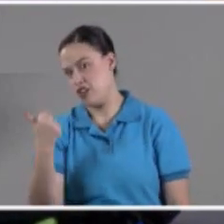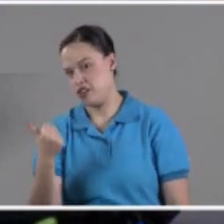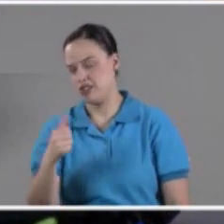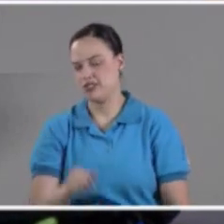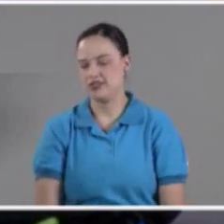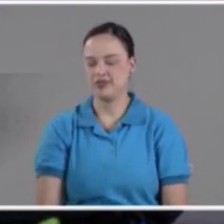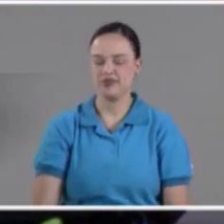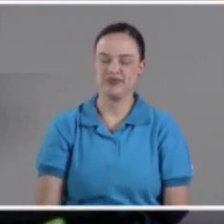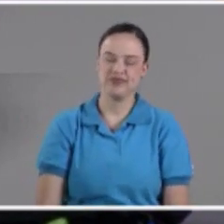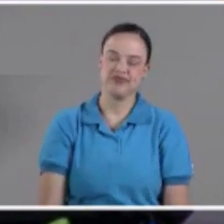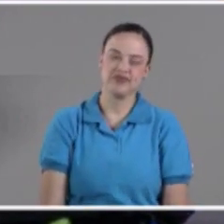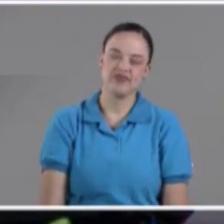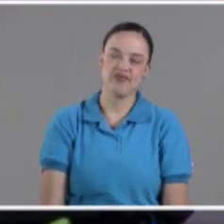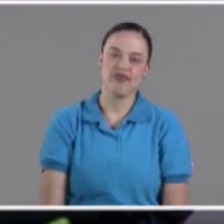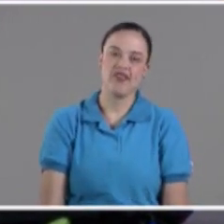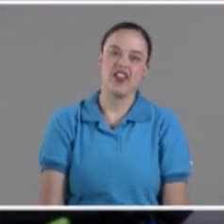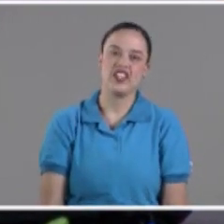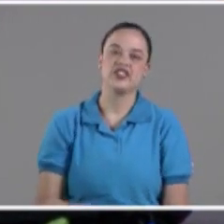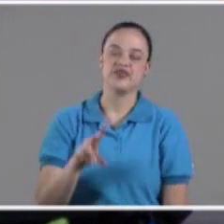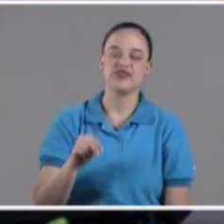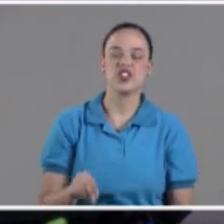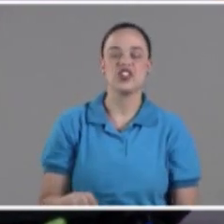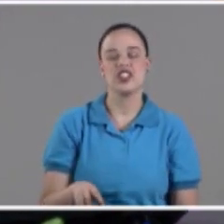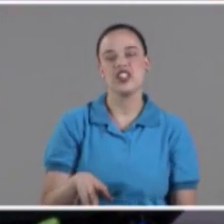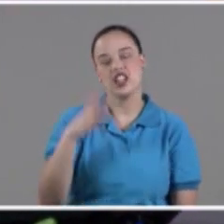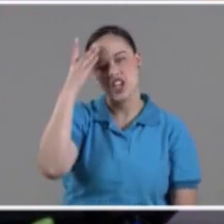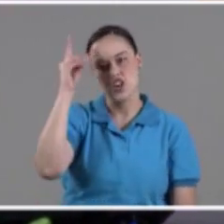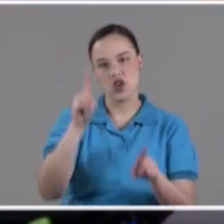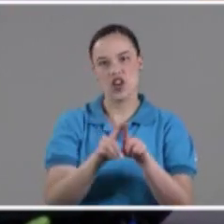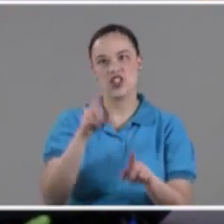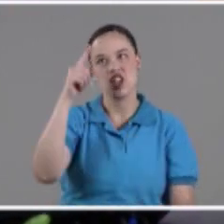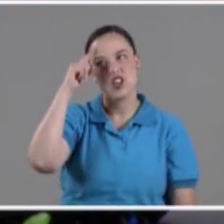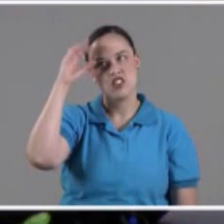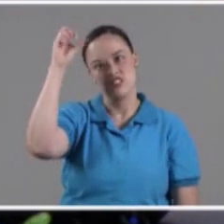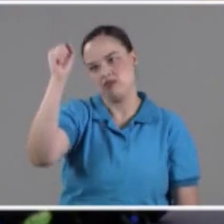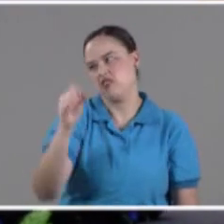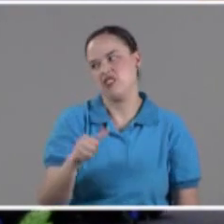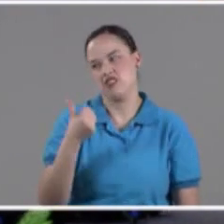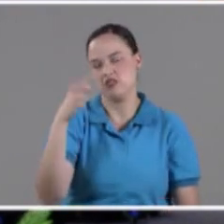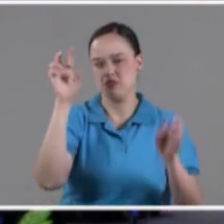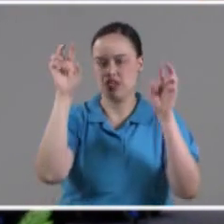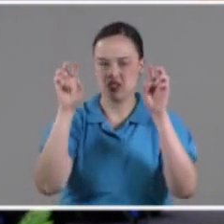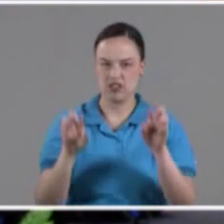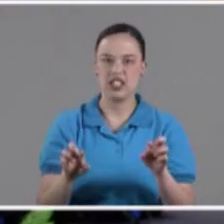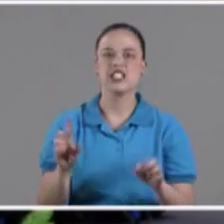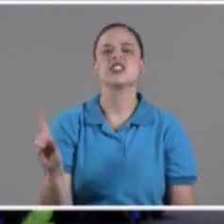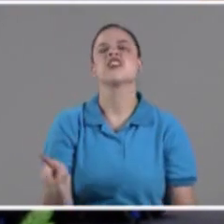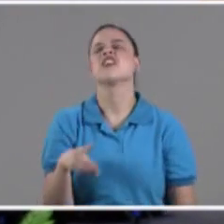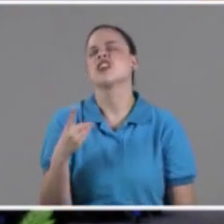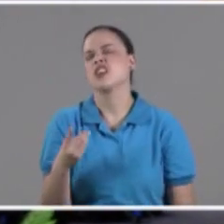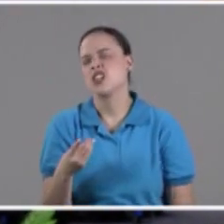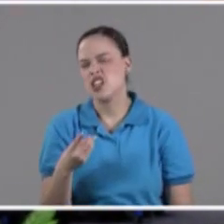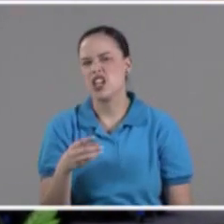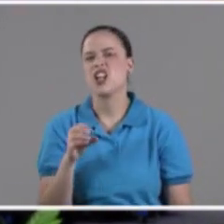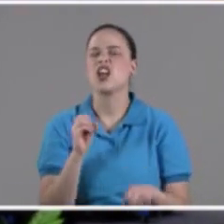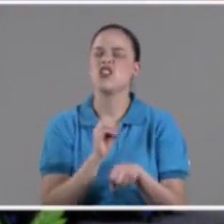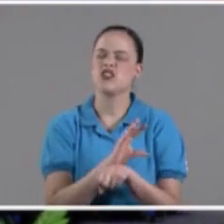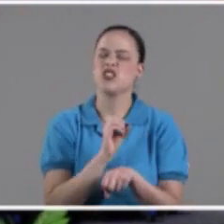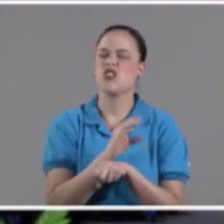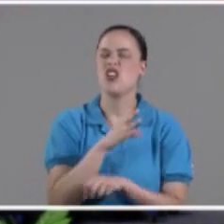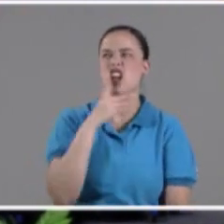según su propio concepto pero Y quién le va a pedir consejo A quién a quién le aconsejó a Dios